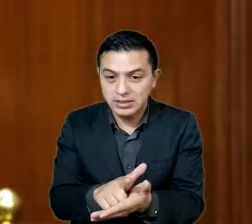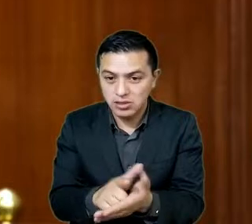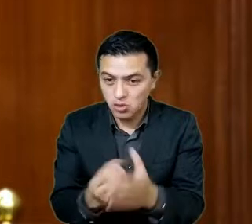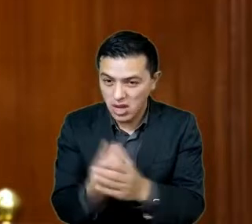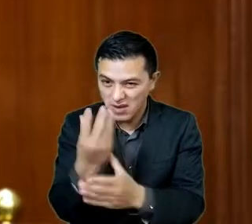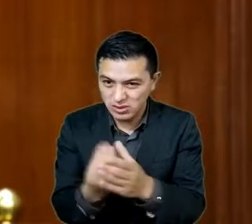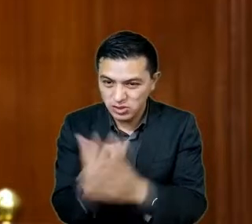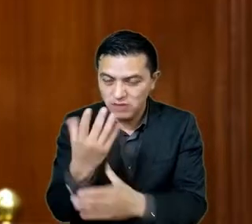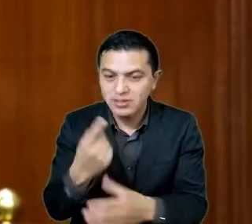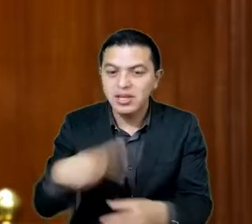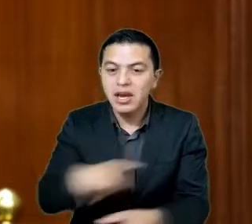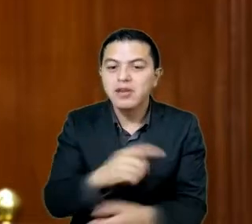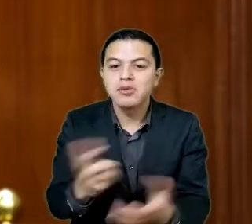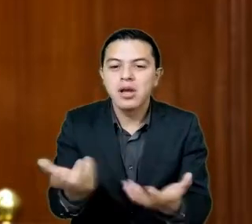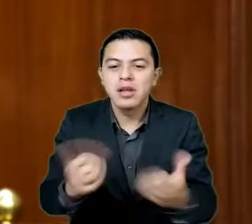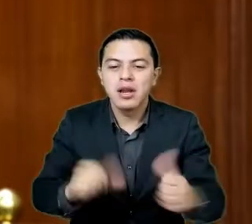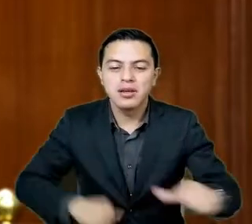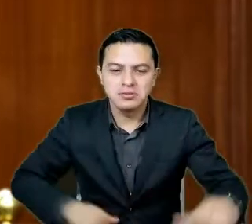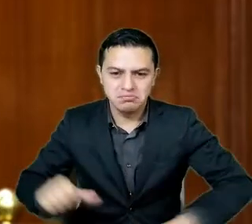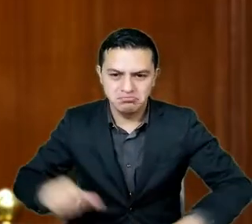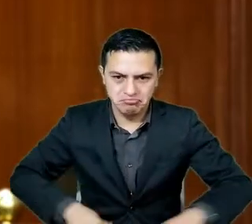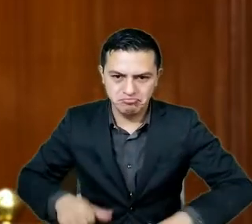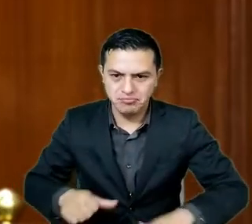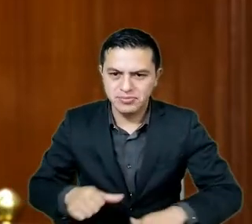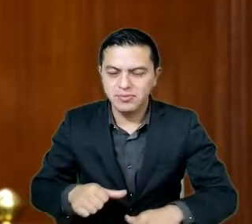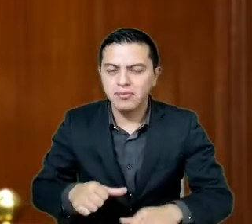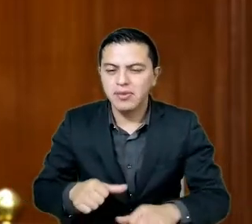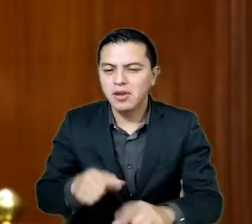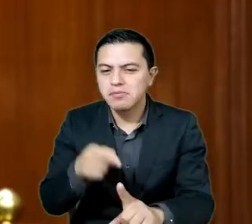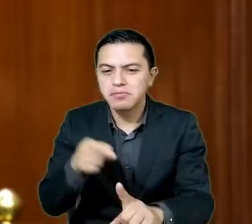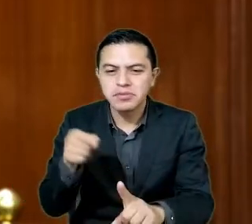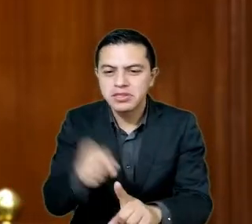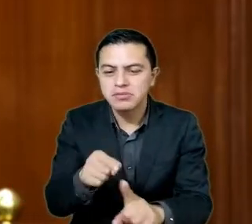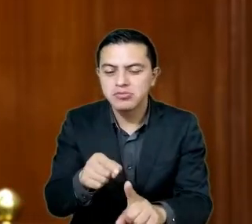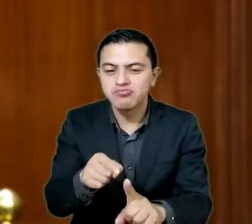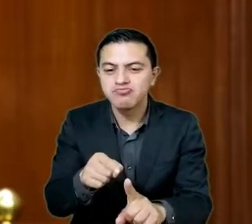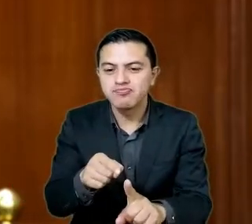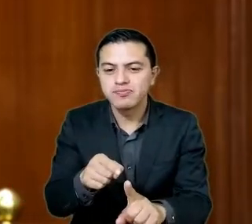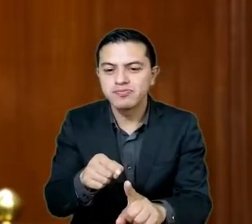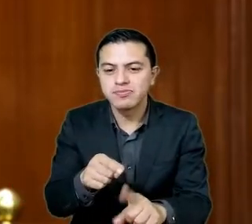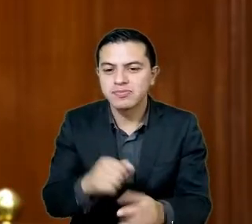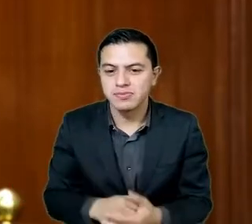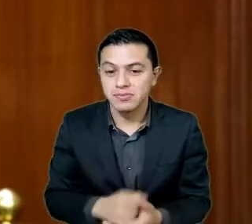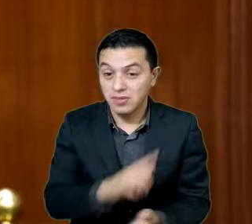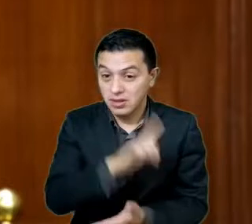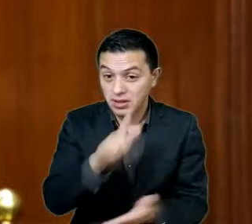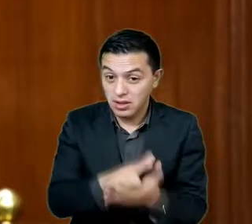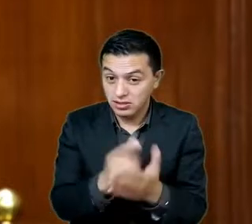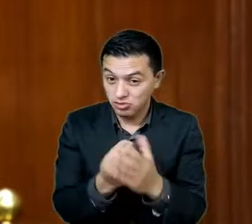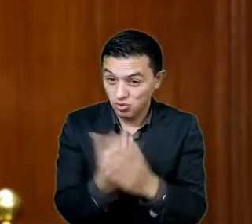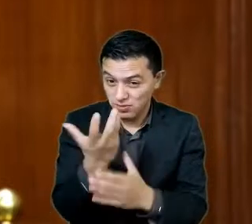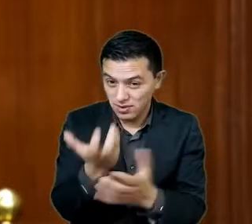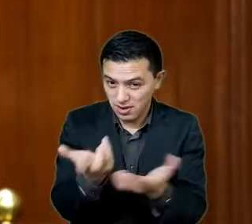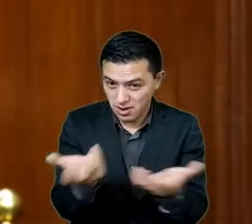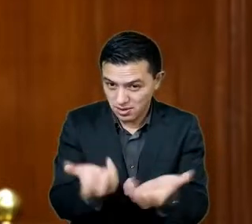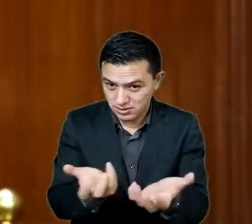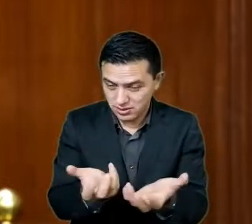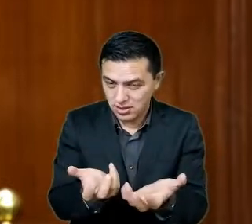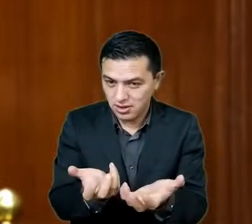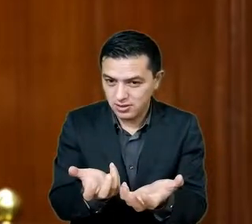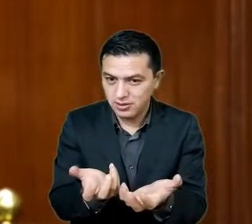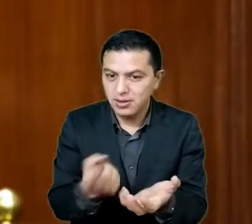realizan. Son los órganos que determinan y guían a la legislatura. En este tenor, su objetivo es elaborar los dictámenes o